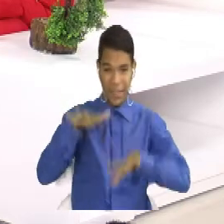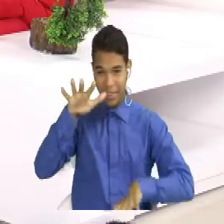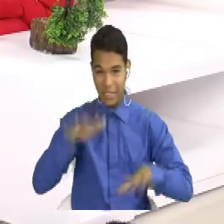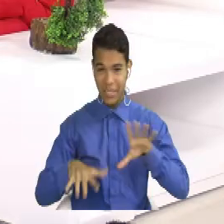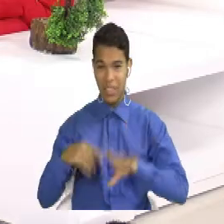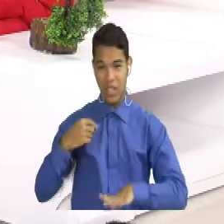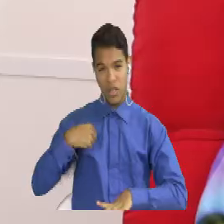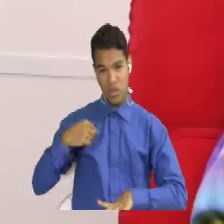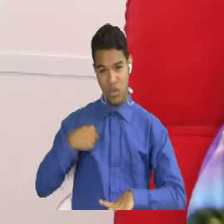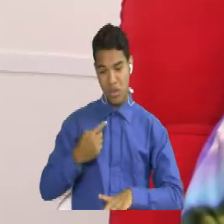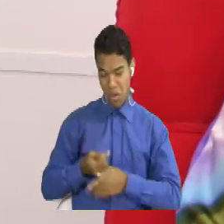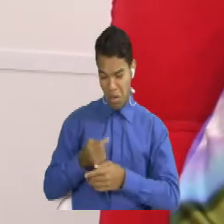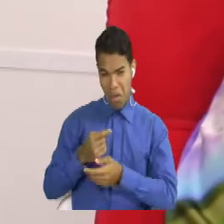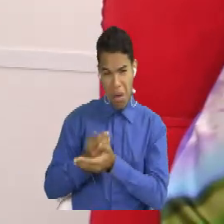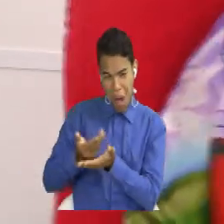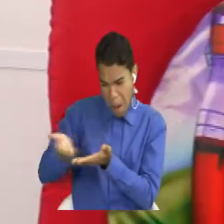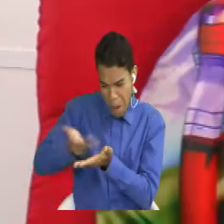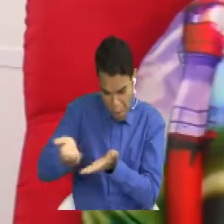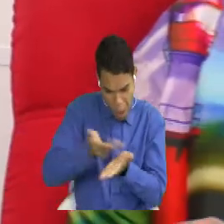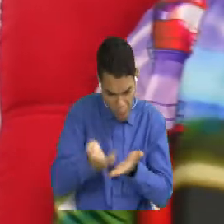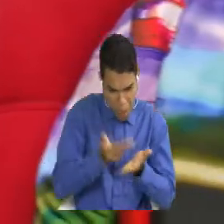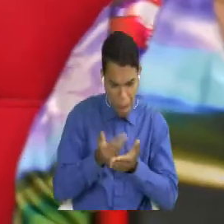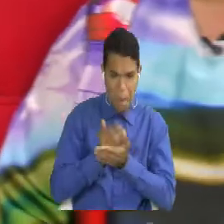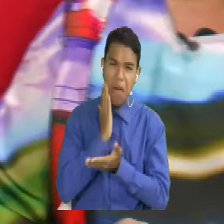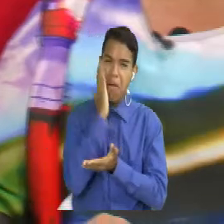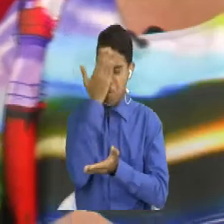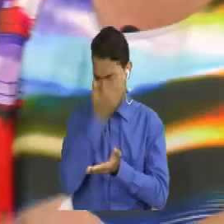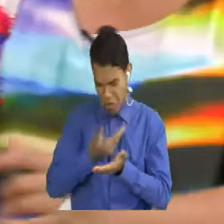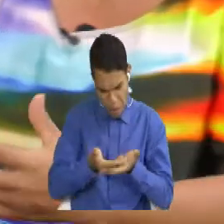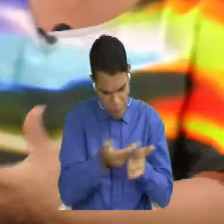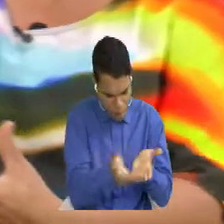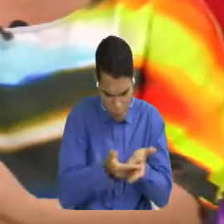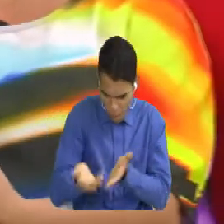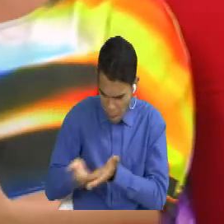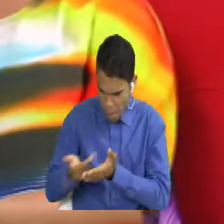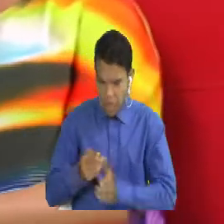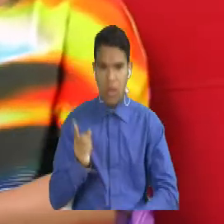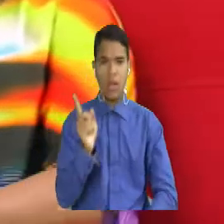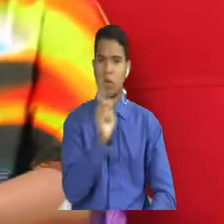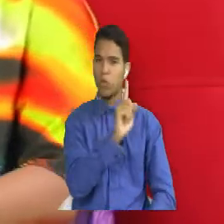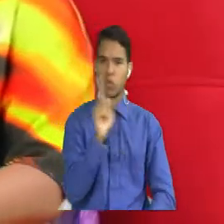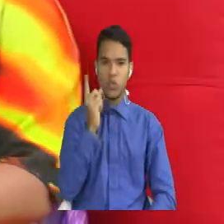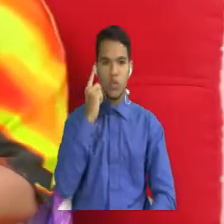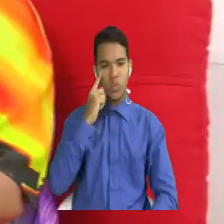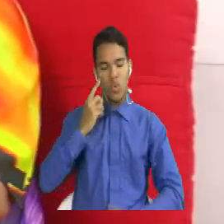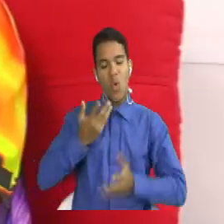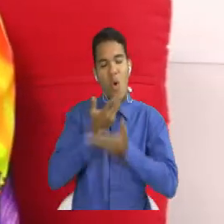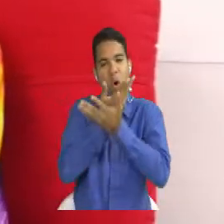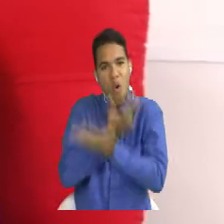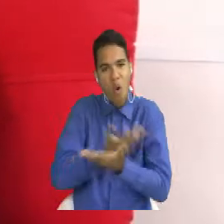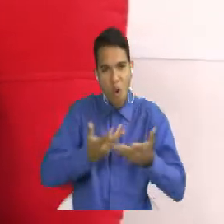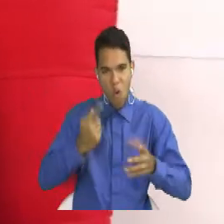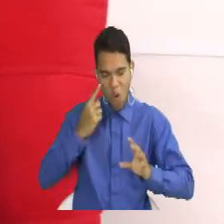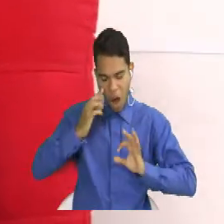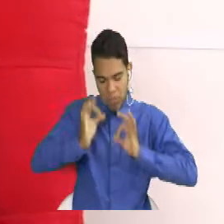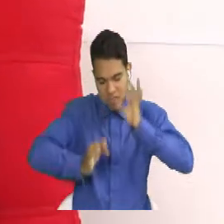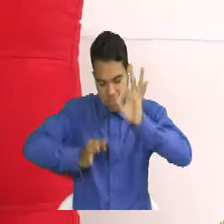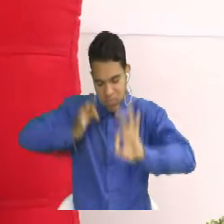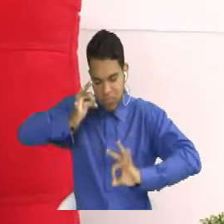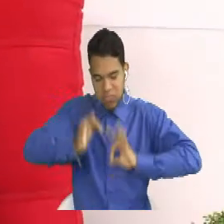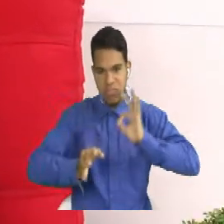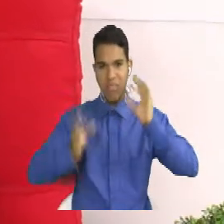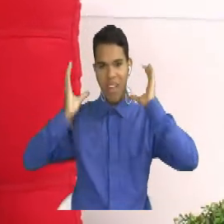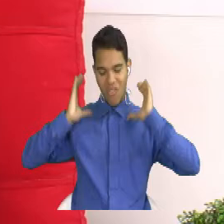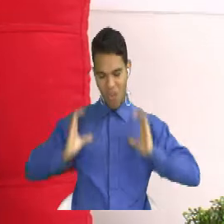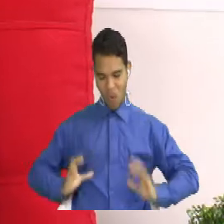invertir en tanto maquillaje, debemos invertir en una buena, buenos productos del cuidado, en una buena hidratante, en un